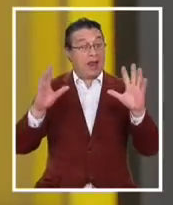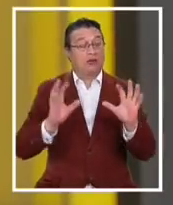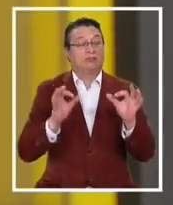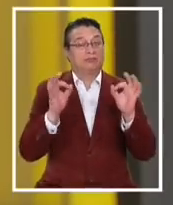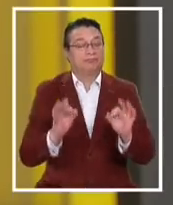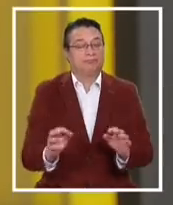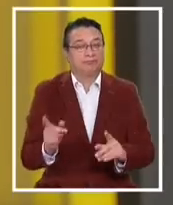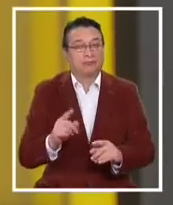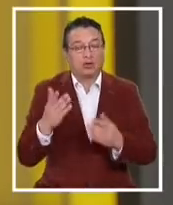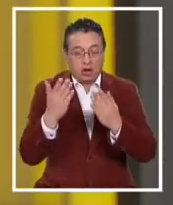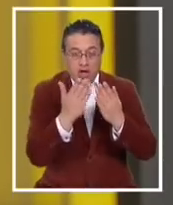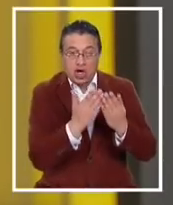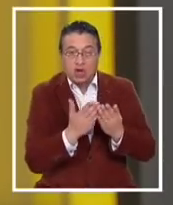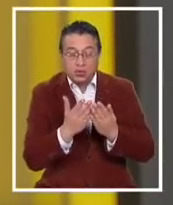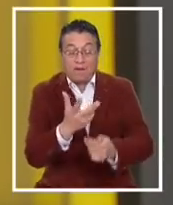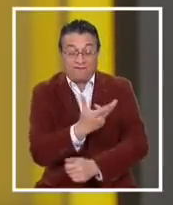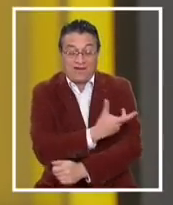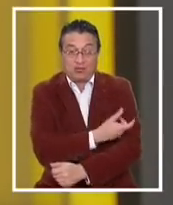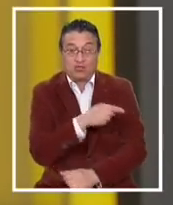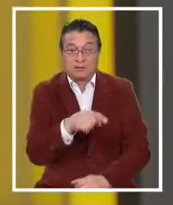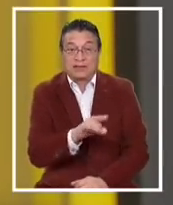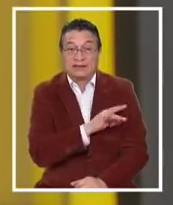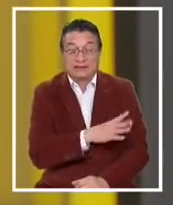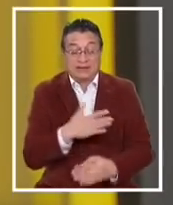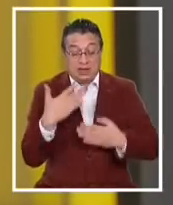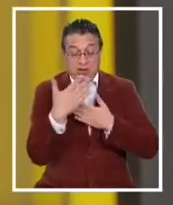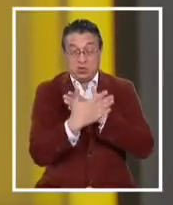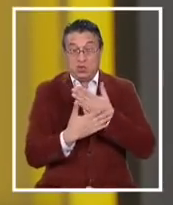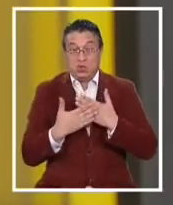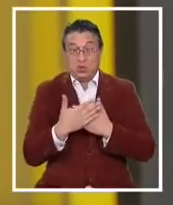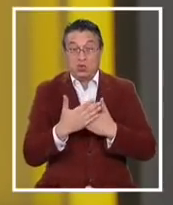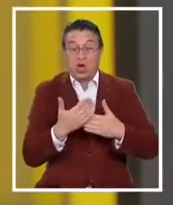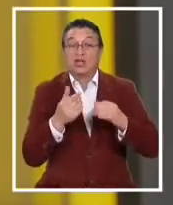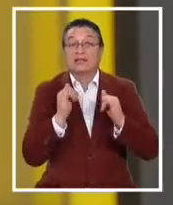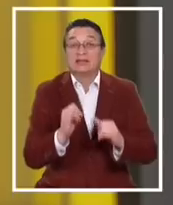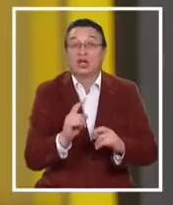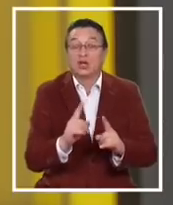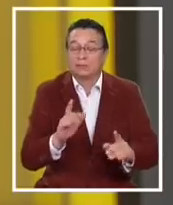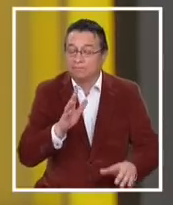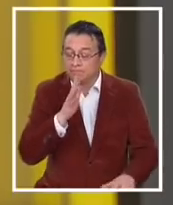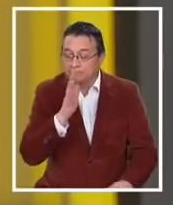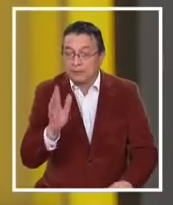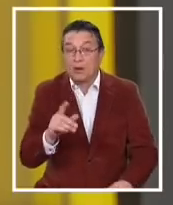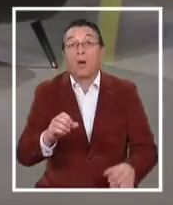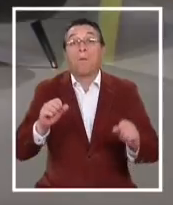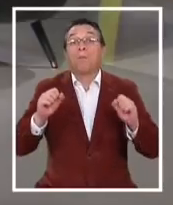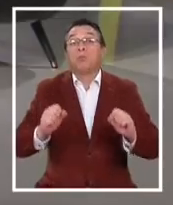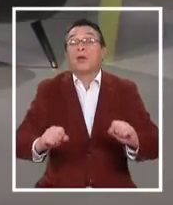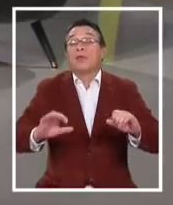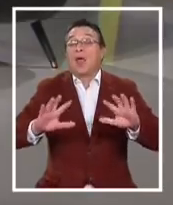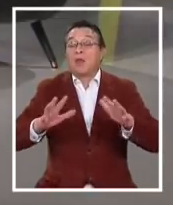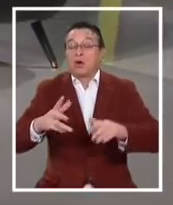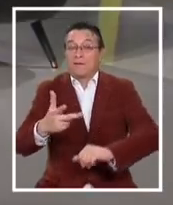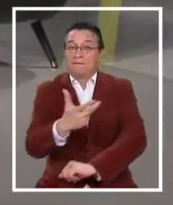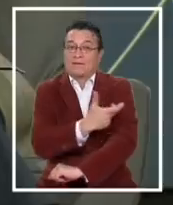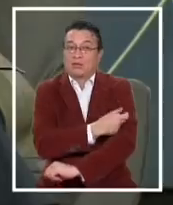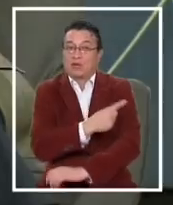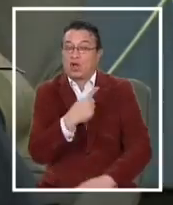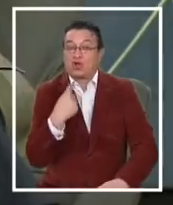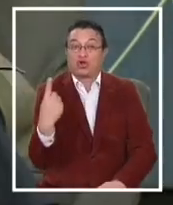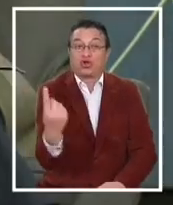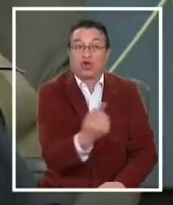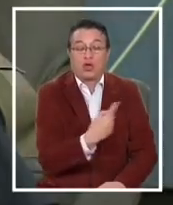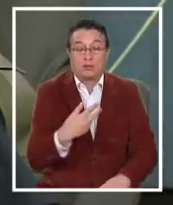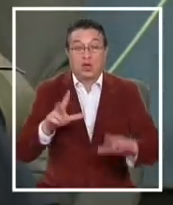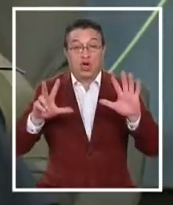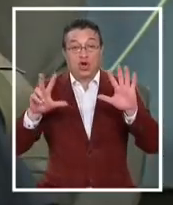están en curso, si las vacunas que usamos en Chile protegen contra eso. O sea, puede ser que nos vacunemos todos, como tú dices,